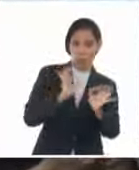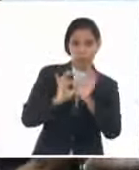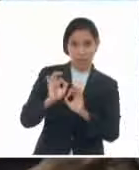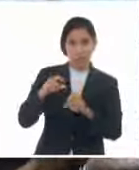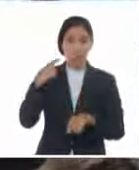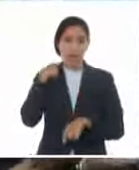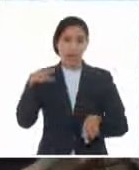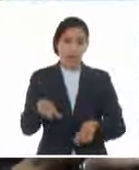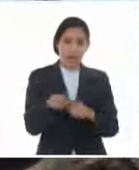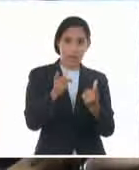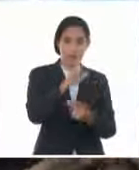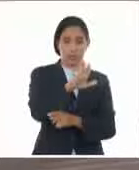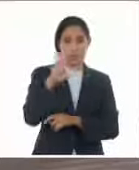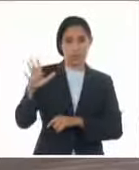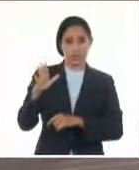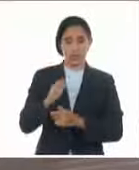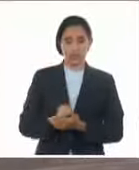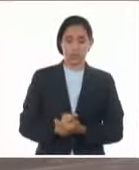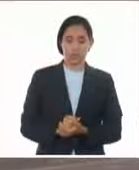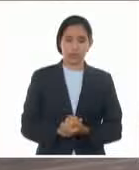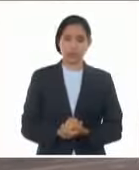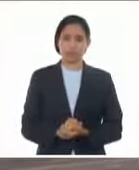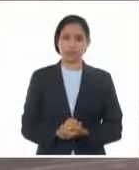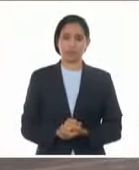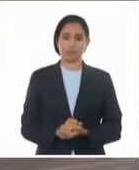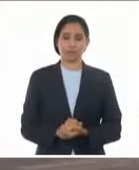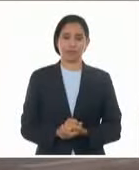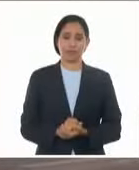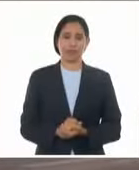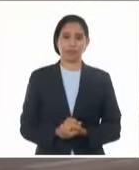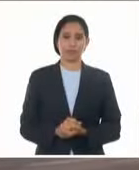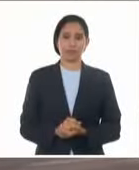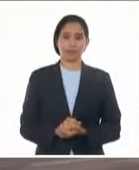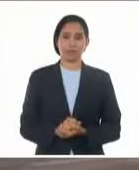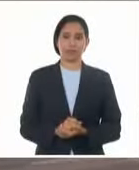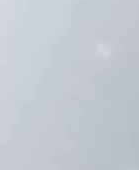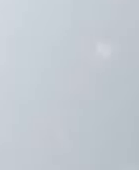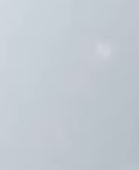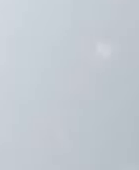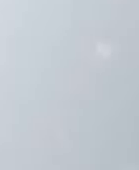55. Adán Morel, Canal Cubano de Noticias.